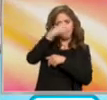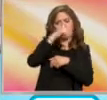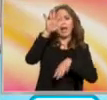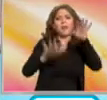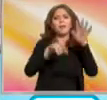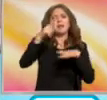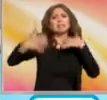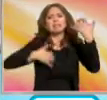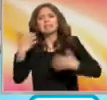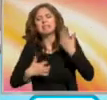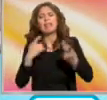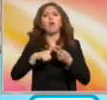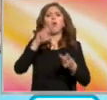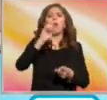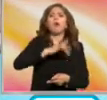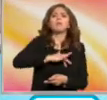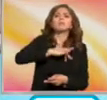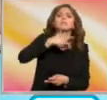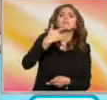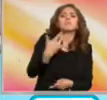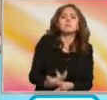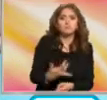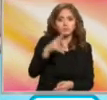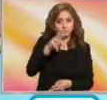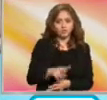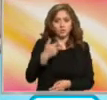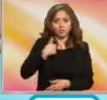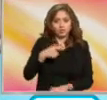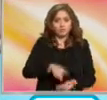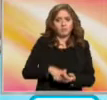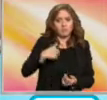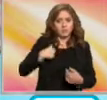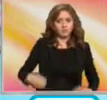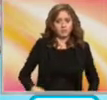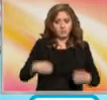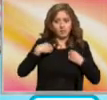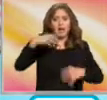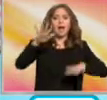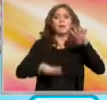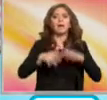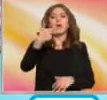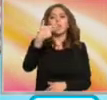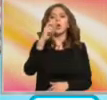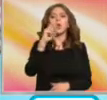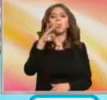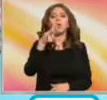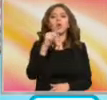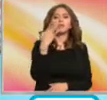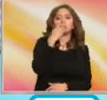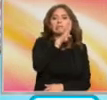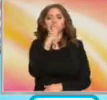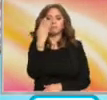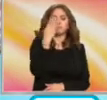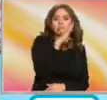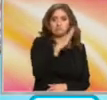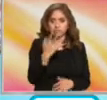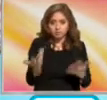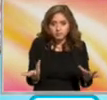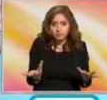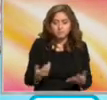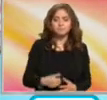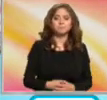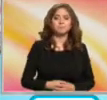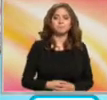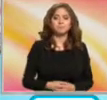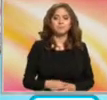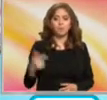el enamoramiento, todo esto es... Sí. Estamos muy vivos. Son Estamos hormonas ese- volátiles. Ay, Totalmente. Y no hay regresemos a la juicio además, ¿no, adolescencia. Irene? Pues no, porque